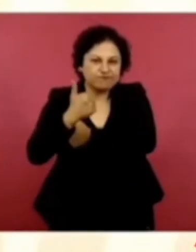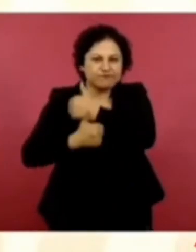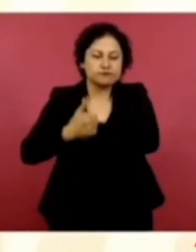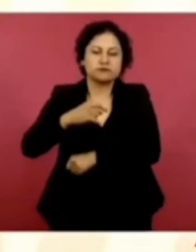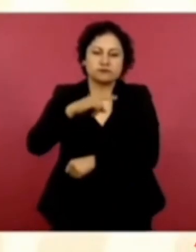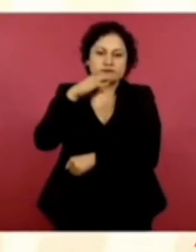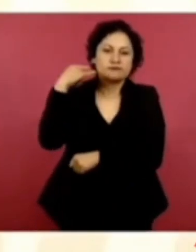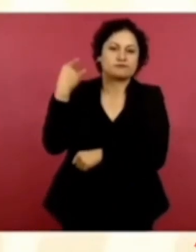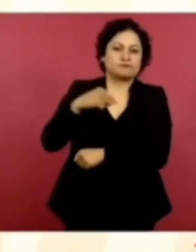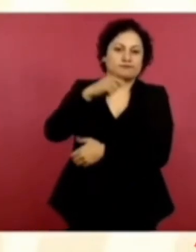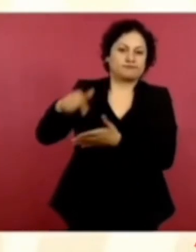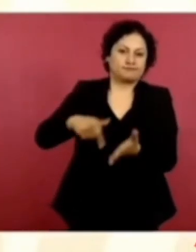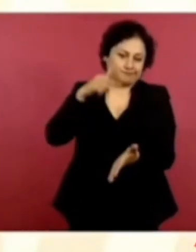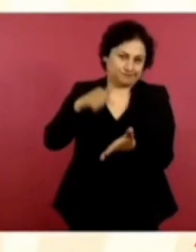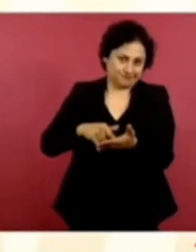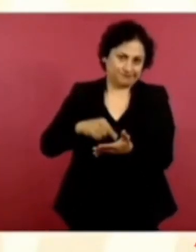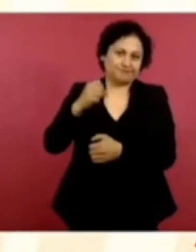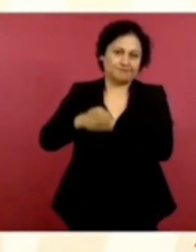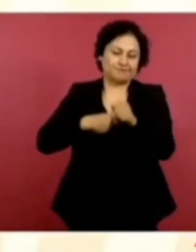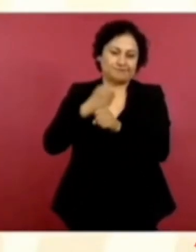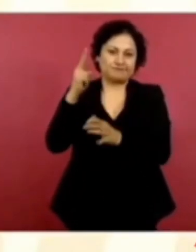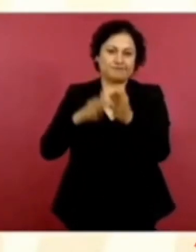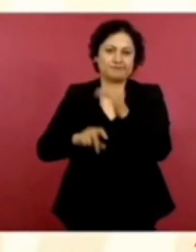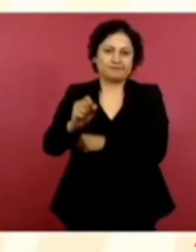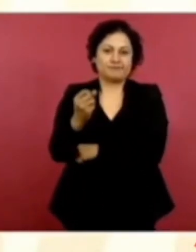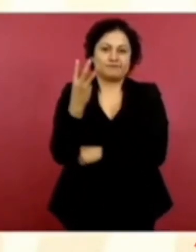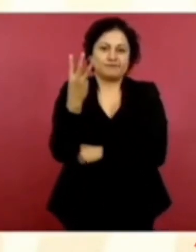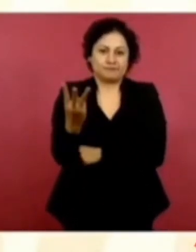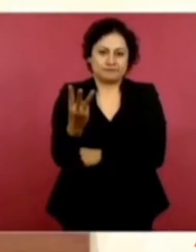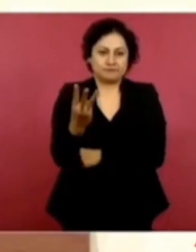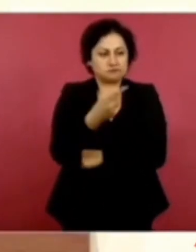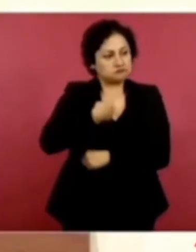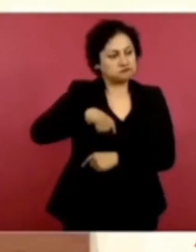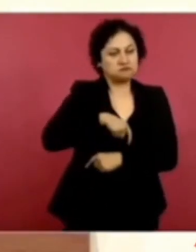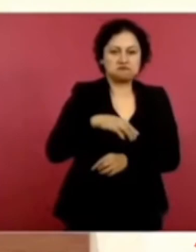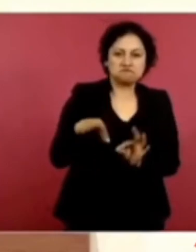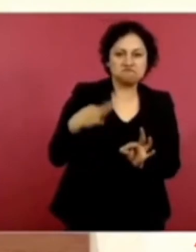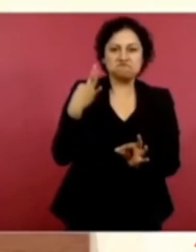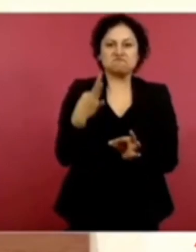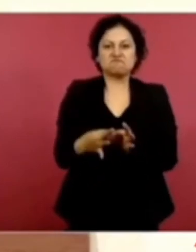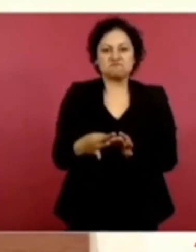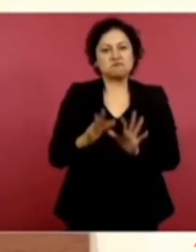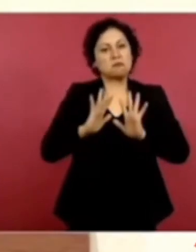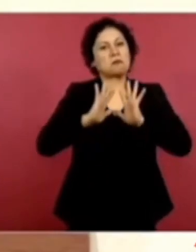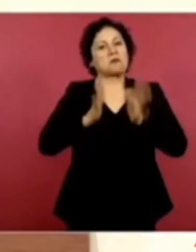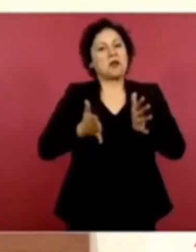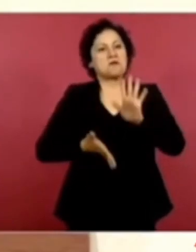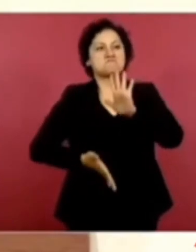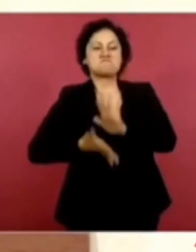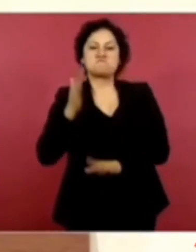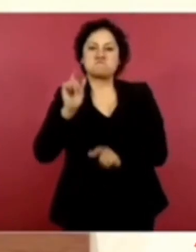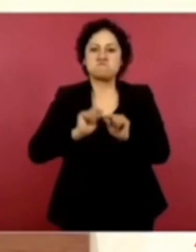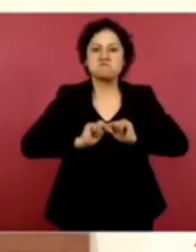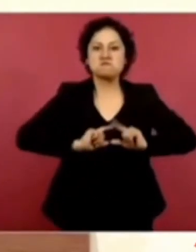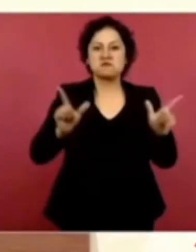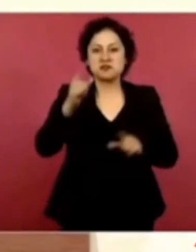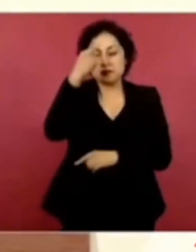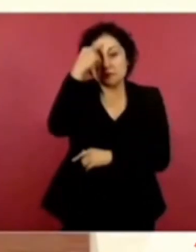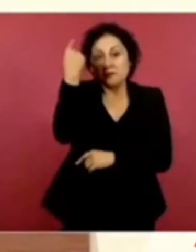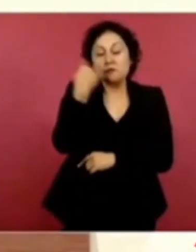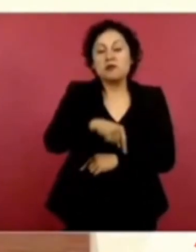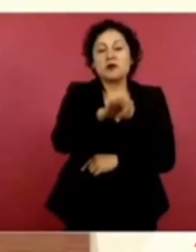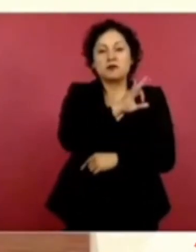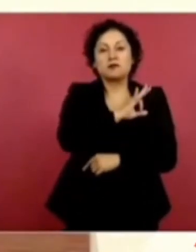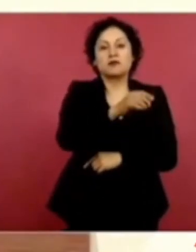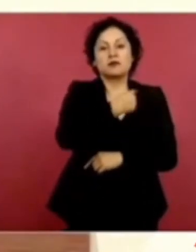estamos, listos para dar lo mejor de nosotros. Este es nuestro momento para brillar, para mostrar al mundo quiénes somos y de qué